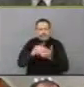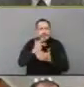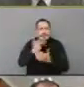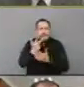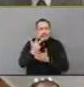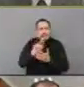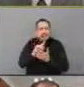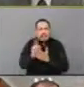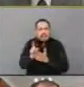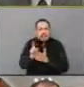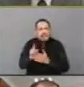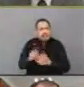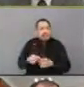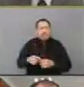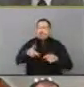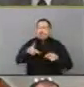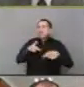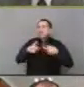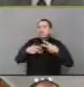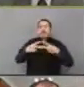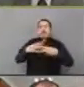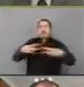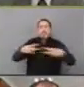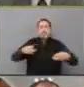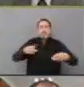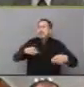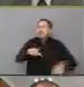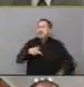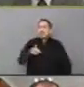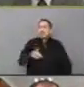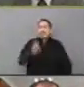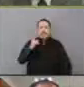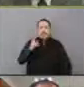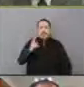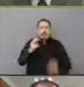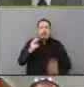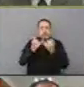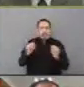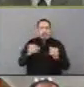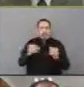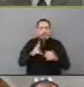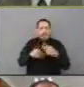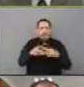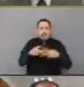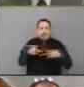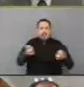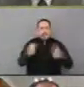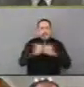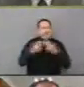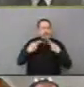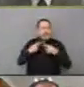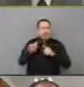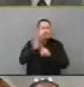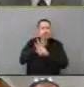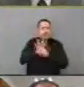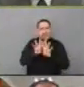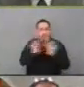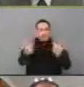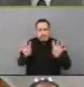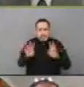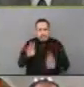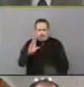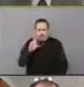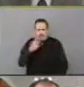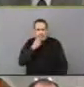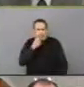hace es cortar un listón en un evento, aparece su imagen rodeada de personas, no se hace alusión